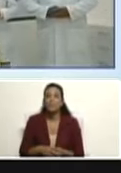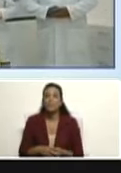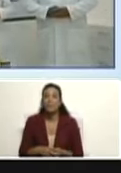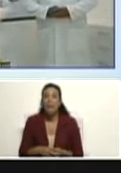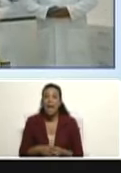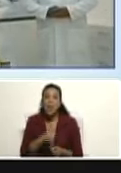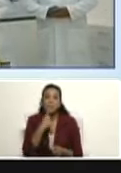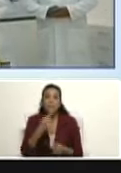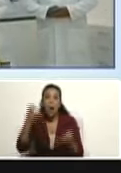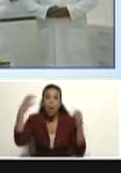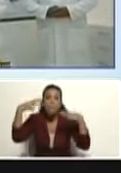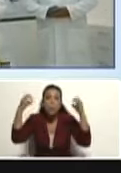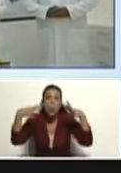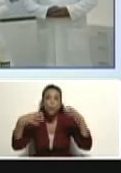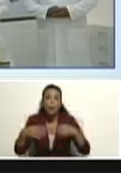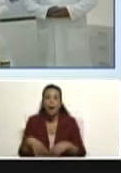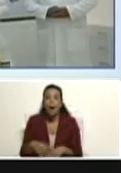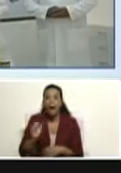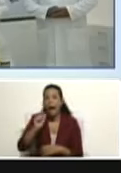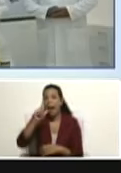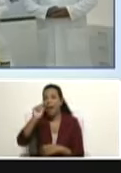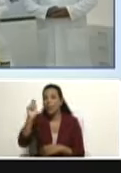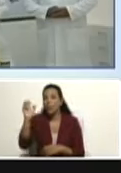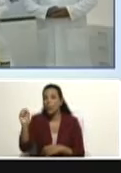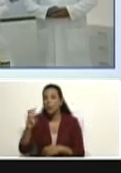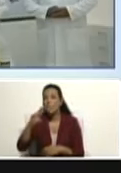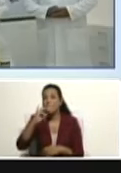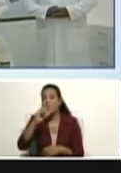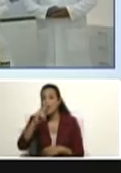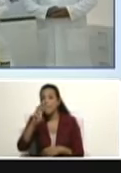el brujo de Altos de Pipe,